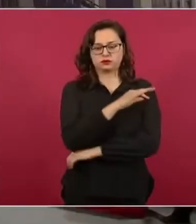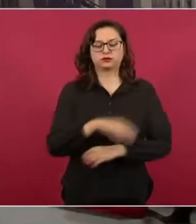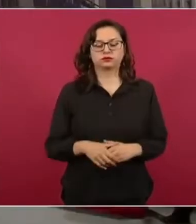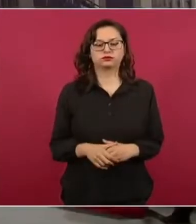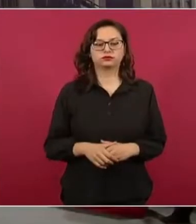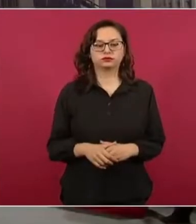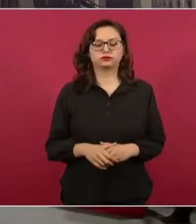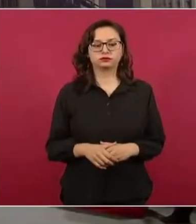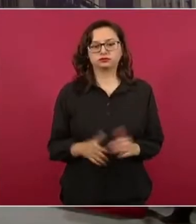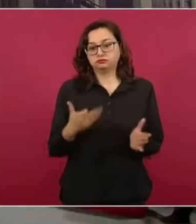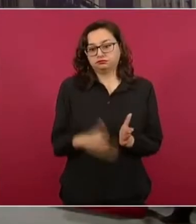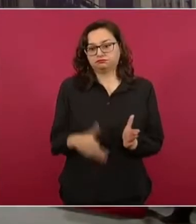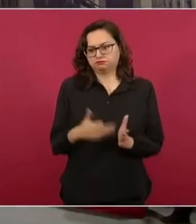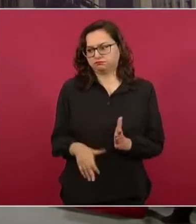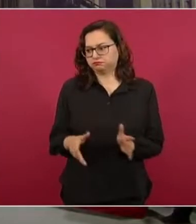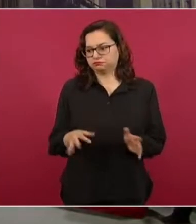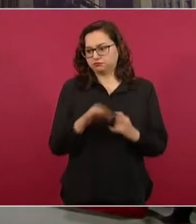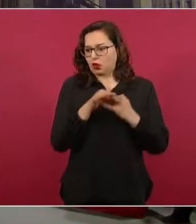es la etapa que viene.